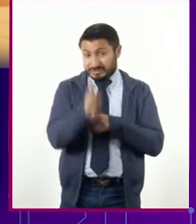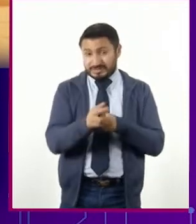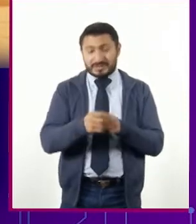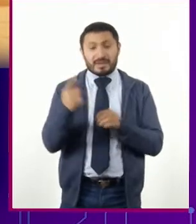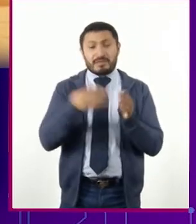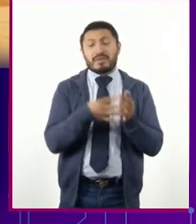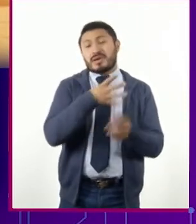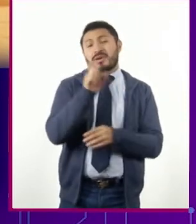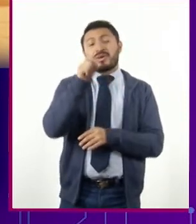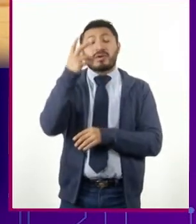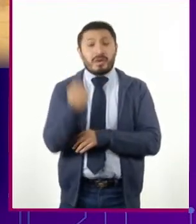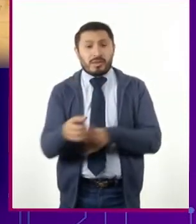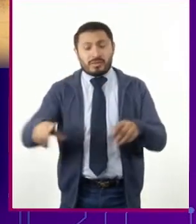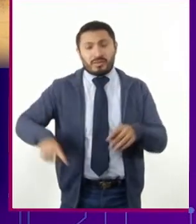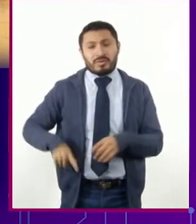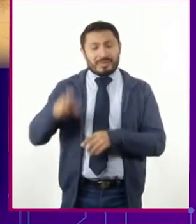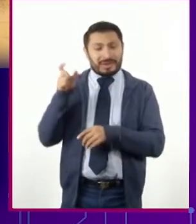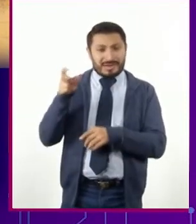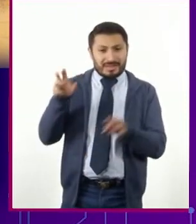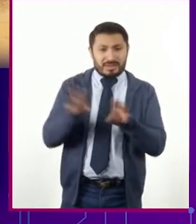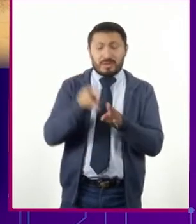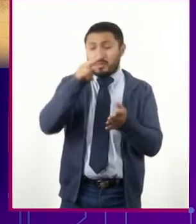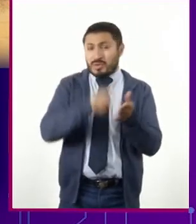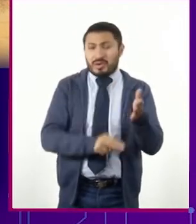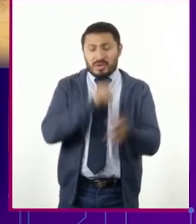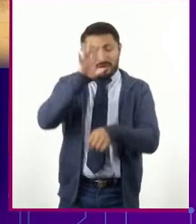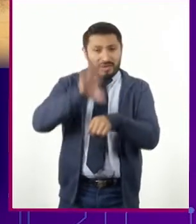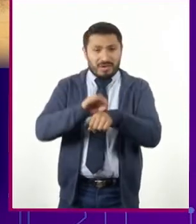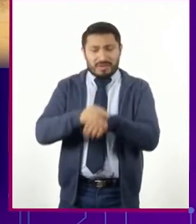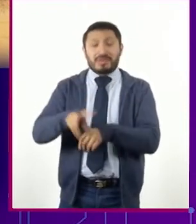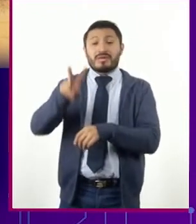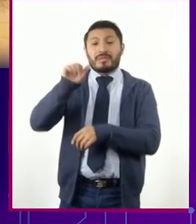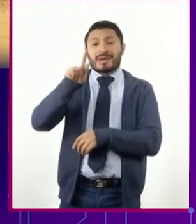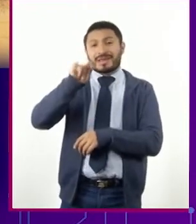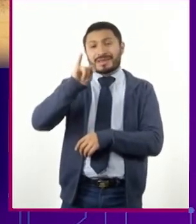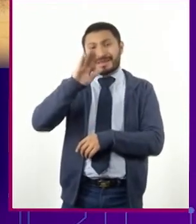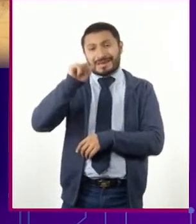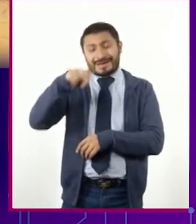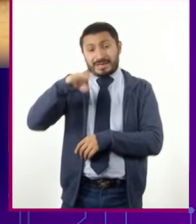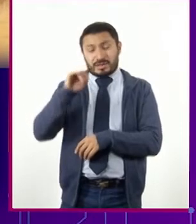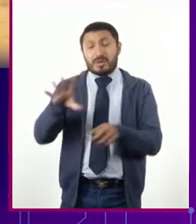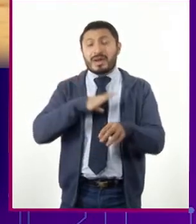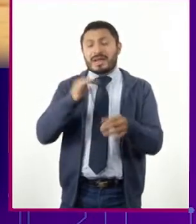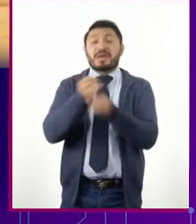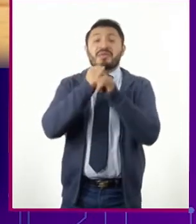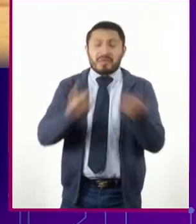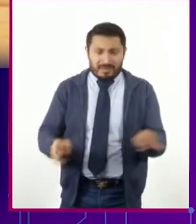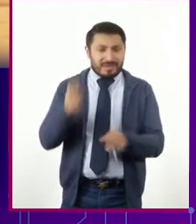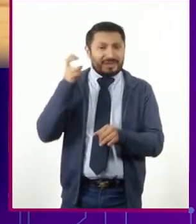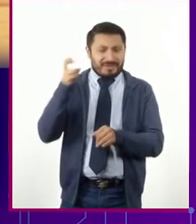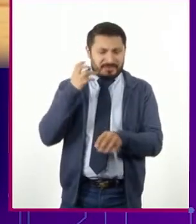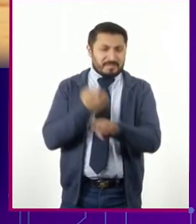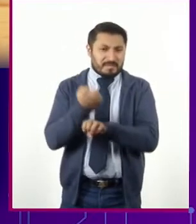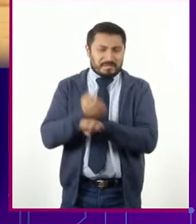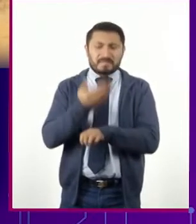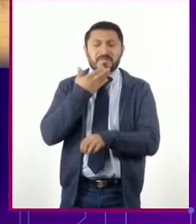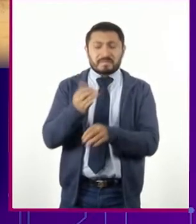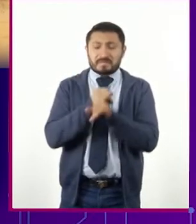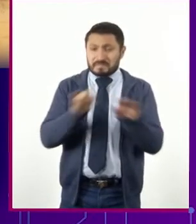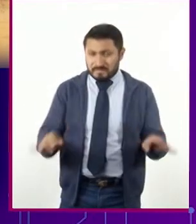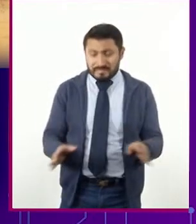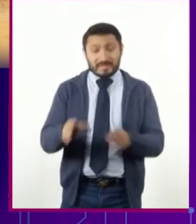el gobierno fascista firmó los pactos de Letrán con el Vaticano, que le otorgaban la independencia a ese estado.